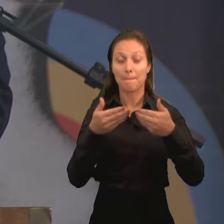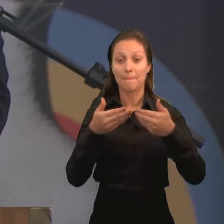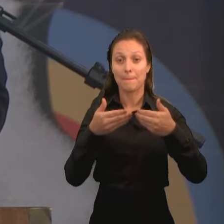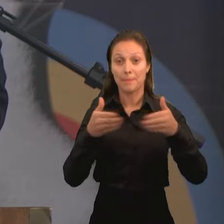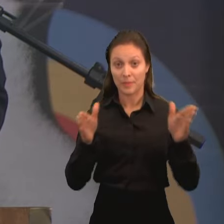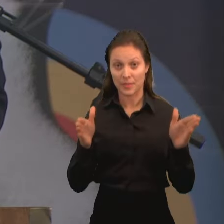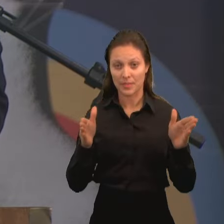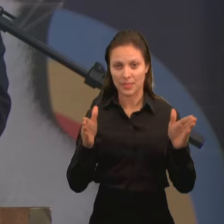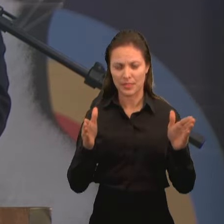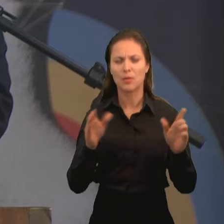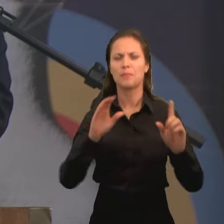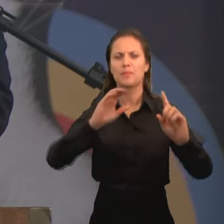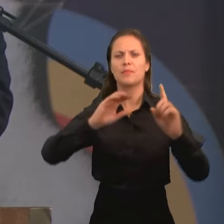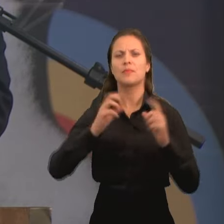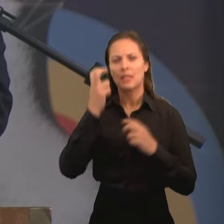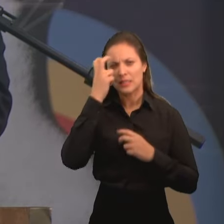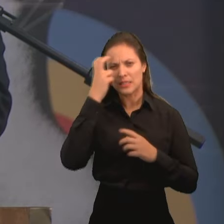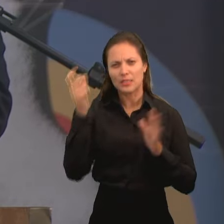Declaro terminada